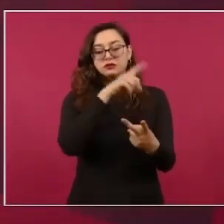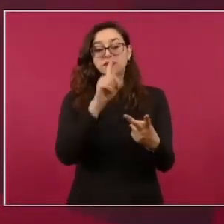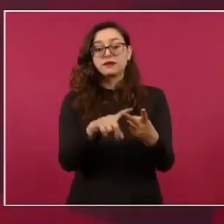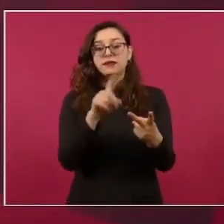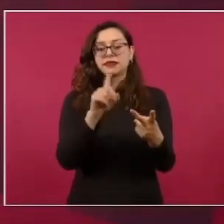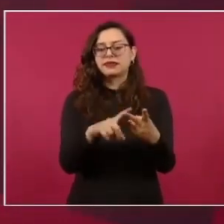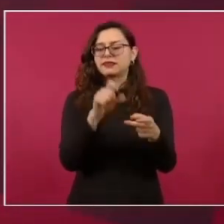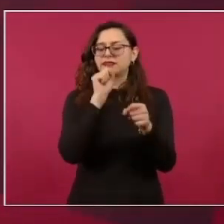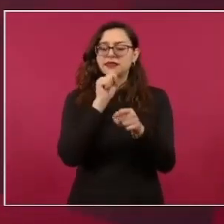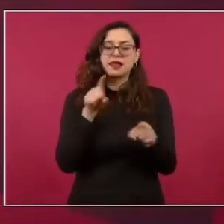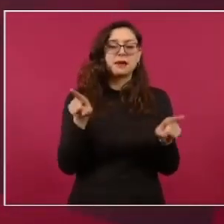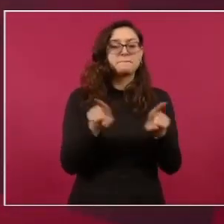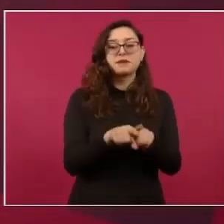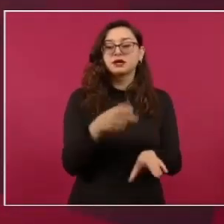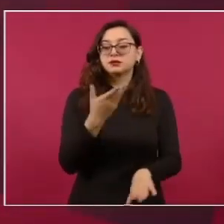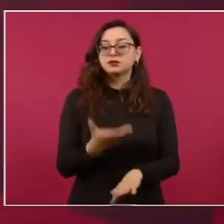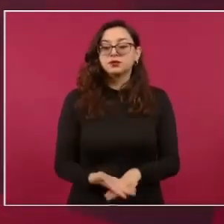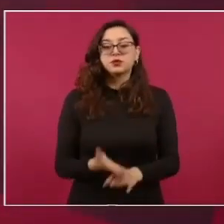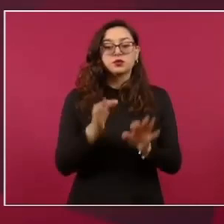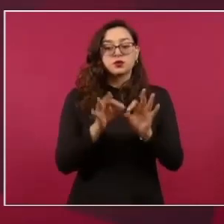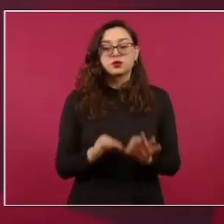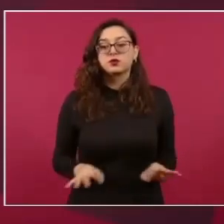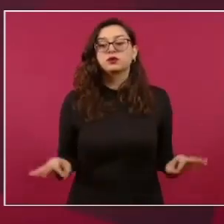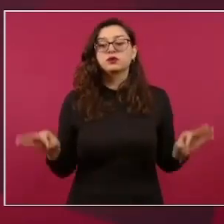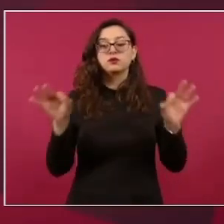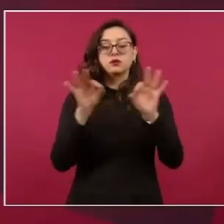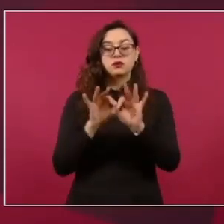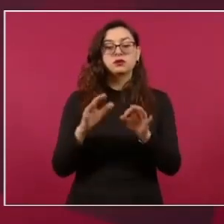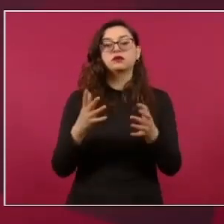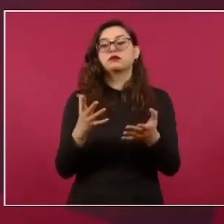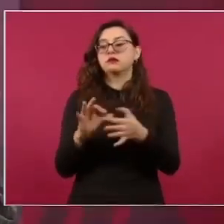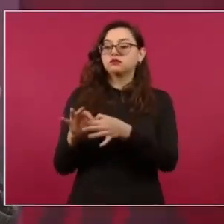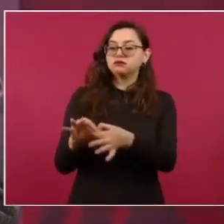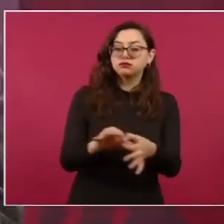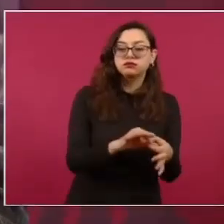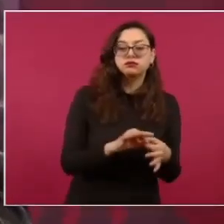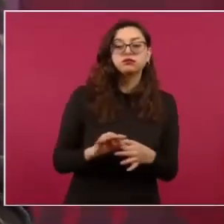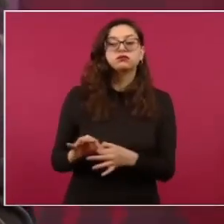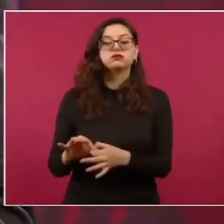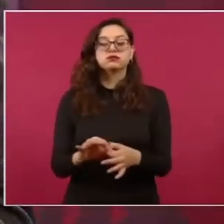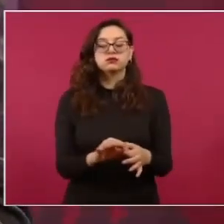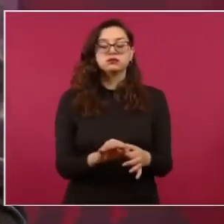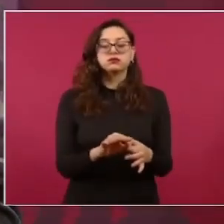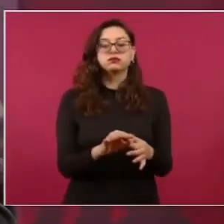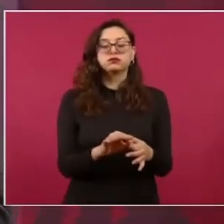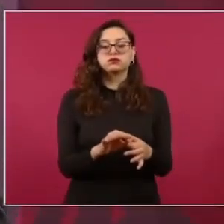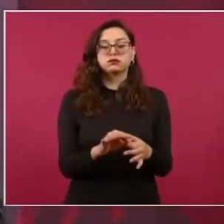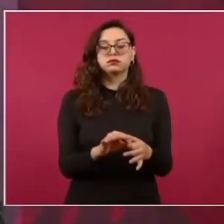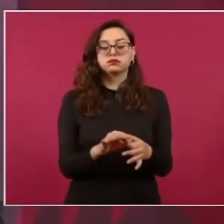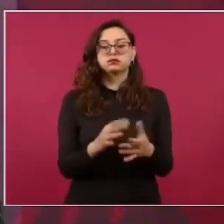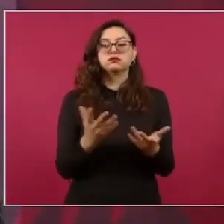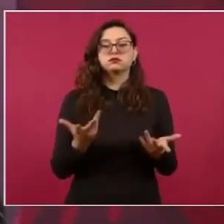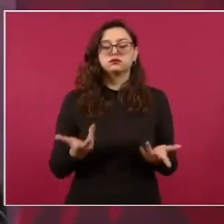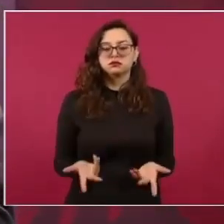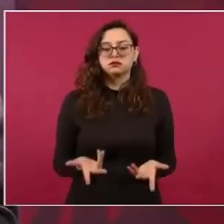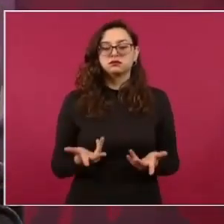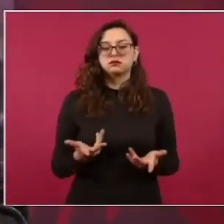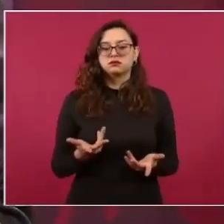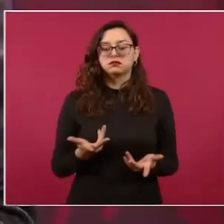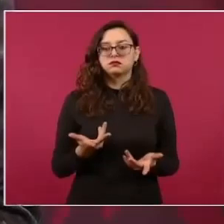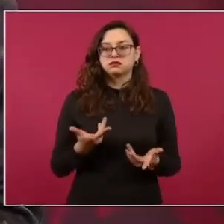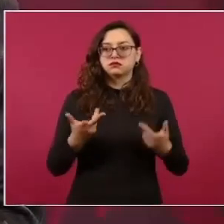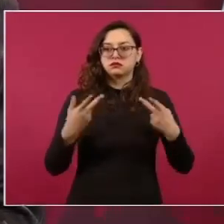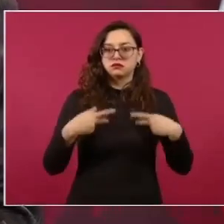básica, muy solidaria, muy fraterna, de dar atención